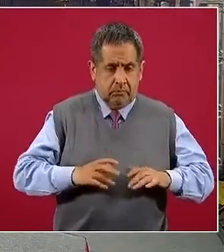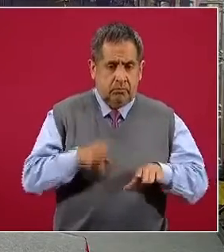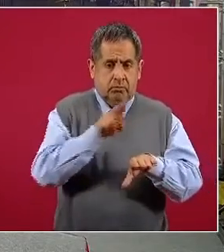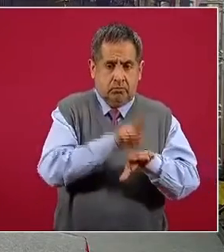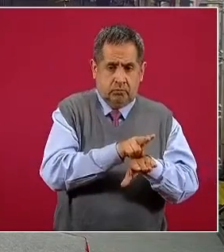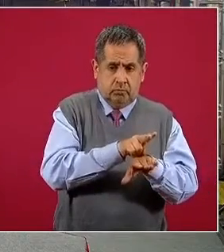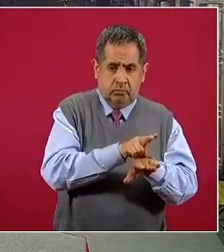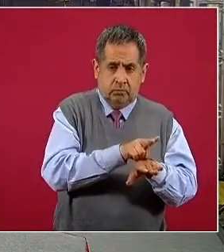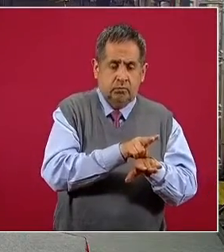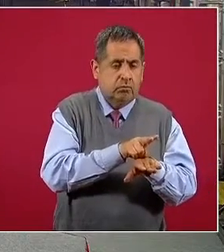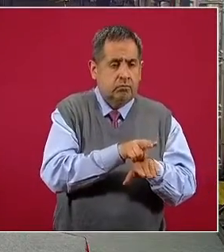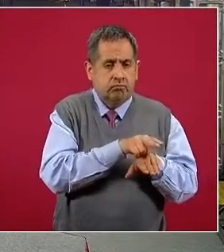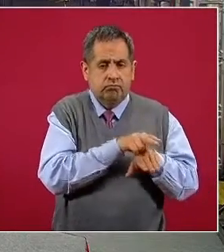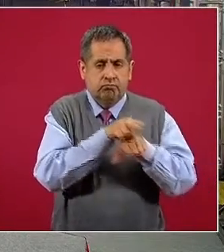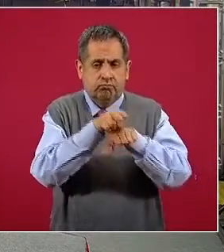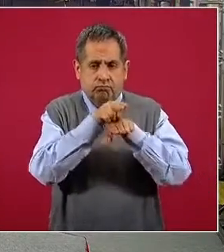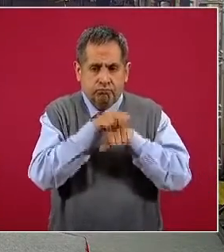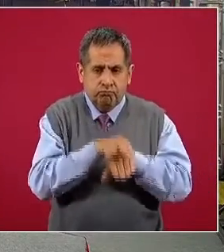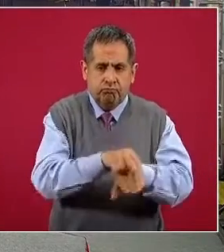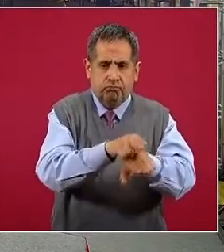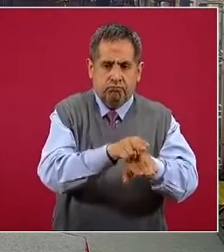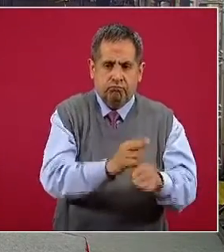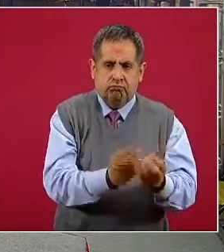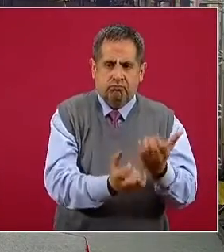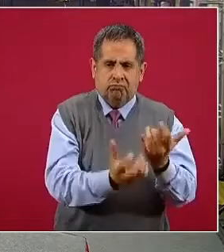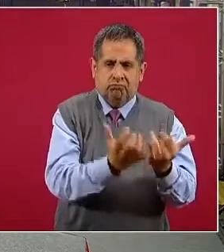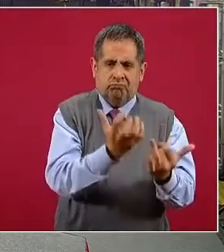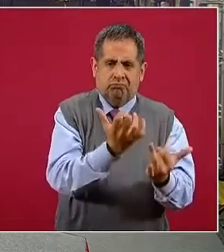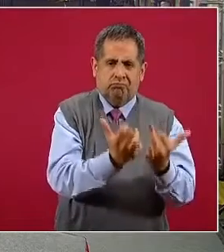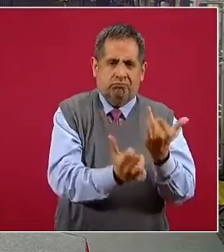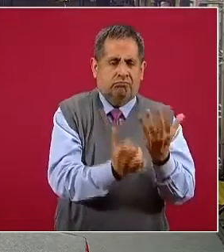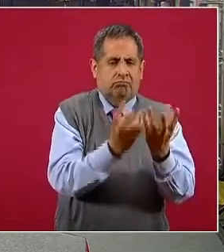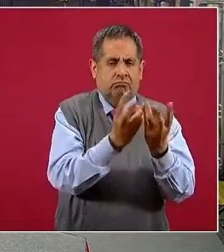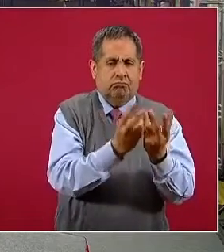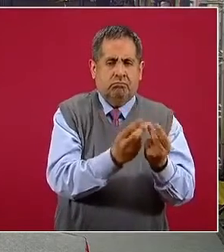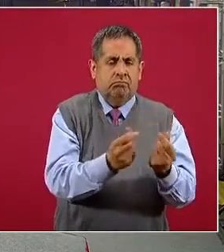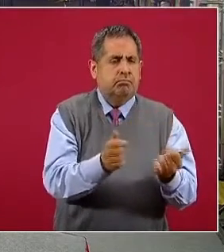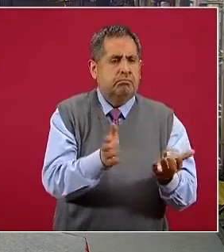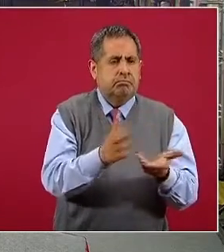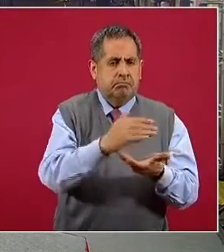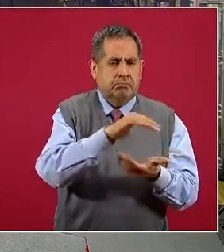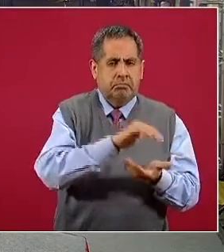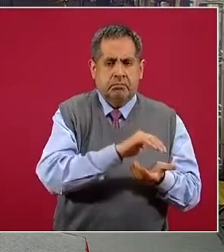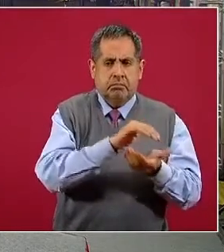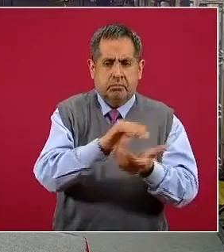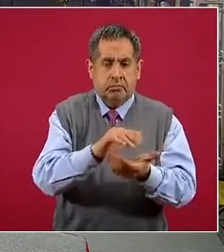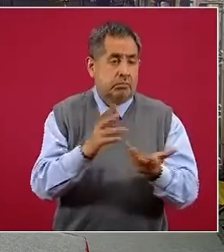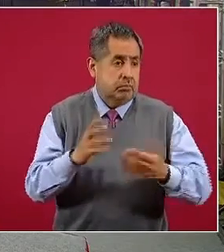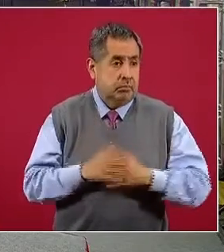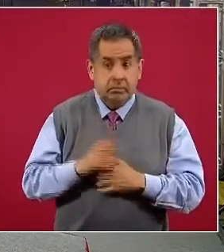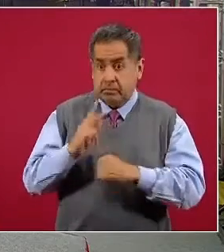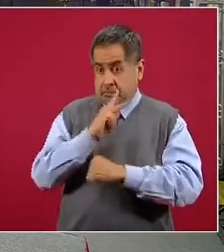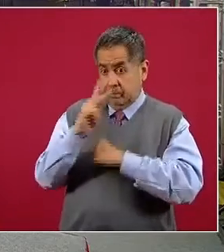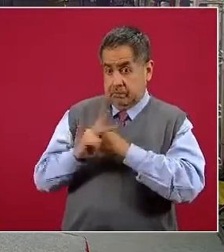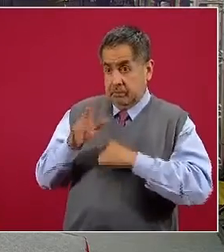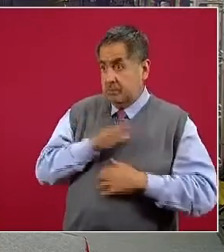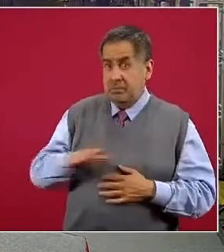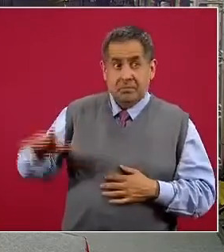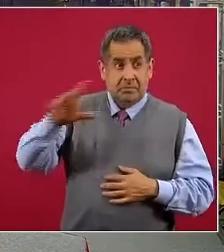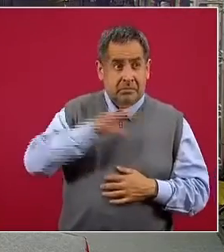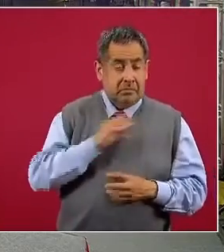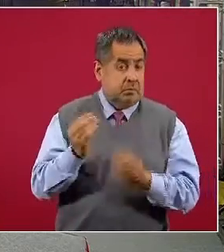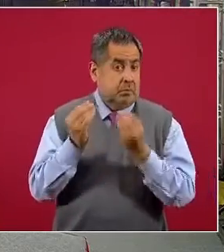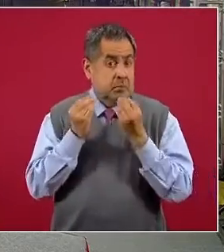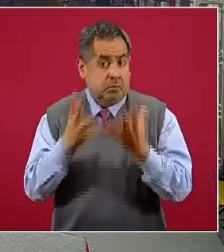ser incinerado. Y en el país existe un número determinado de instalaciones